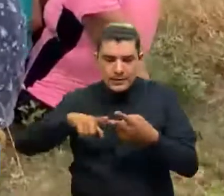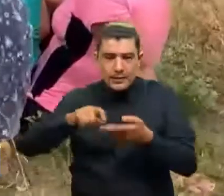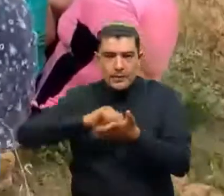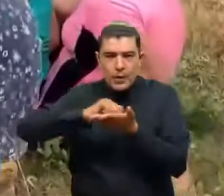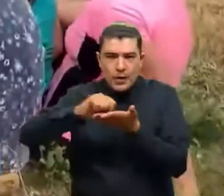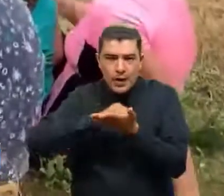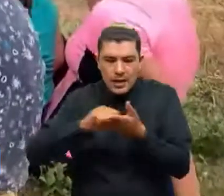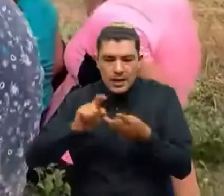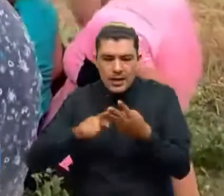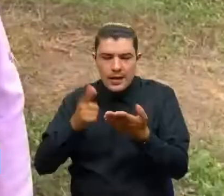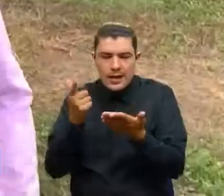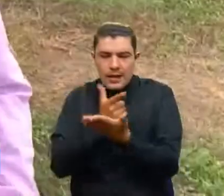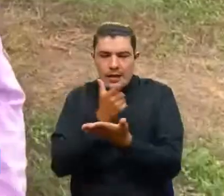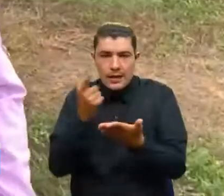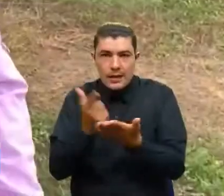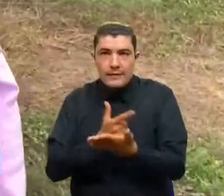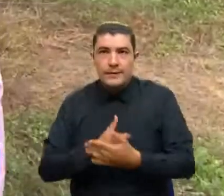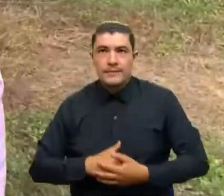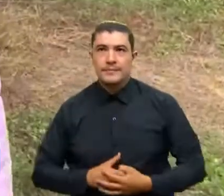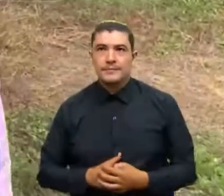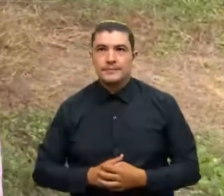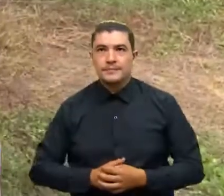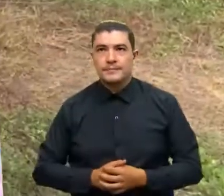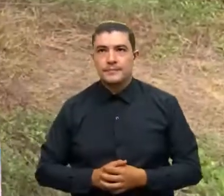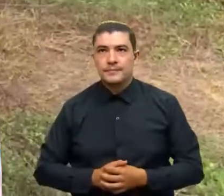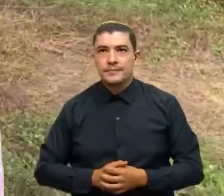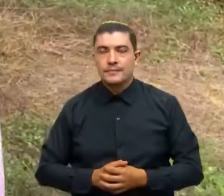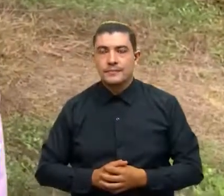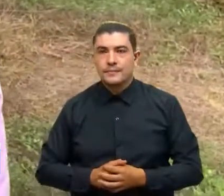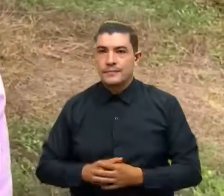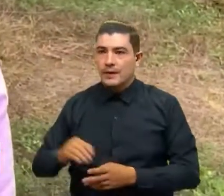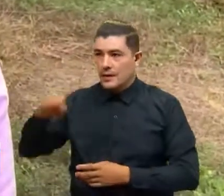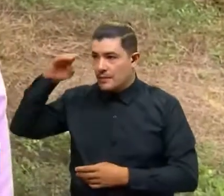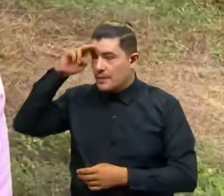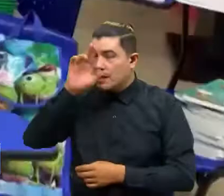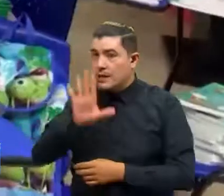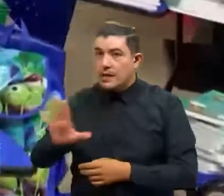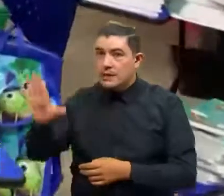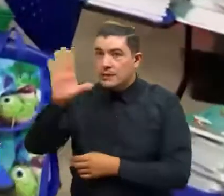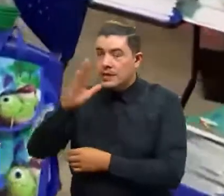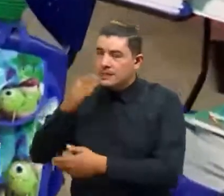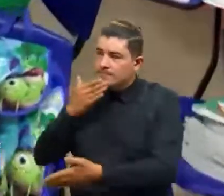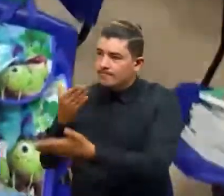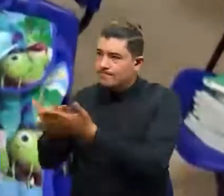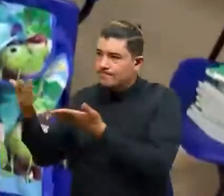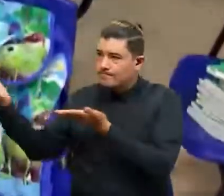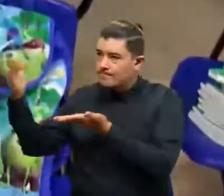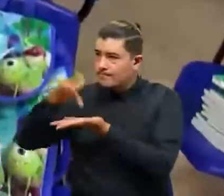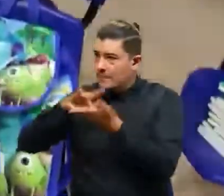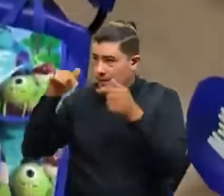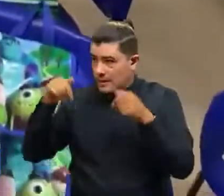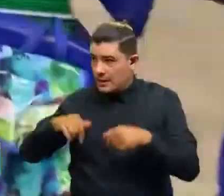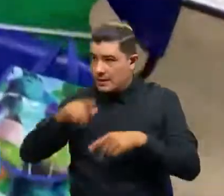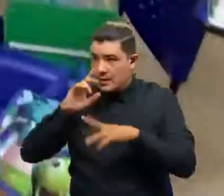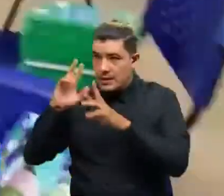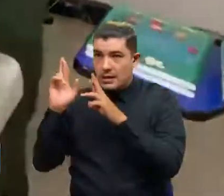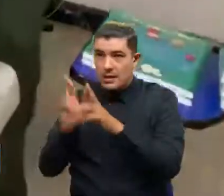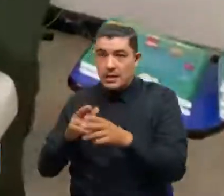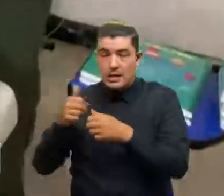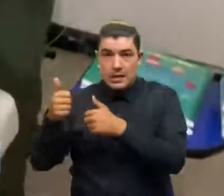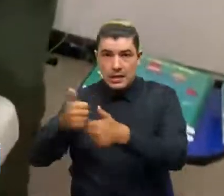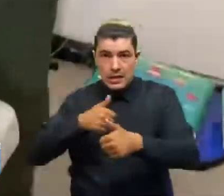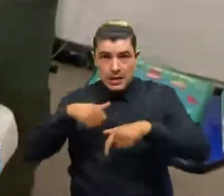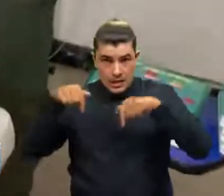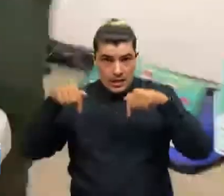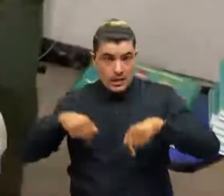Darle las gracias por la oportunidad de tener acá a la Policía Nacional trayendo unos kits